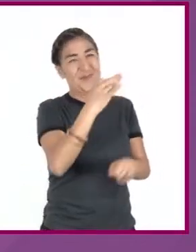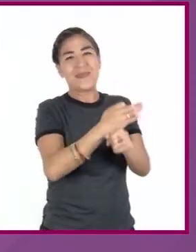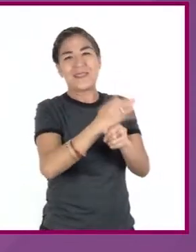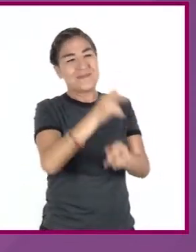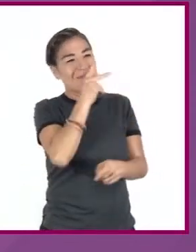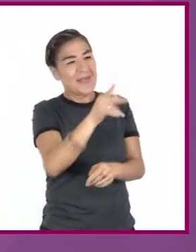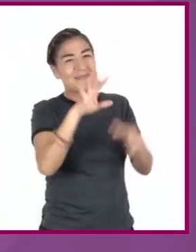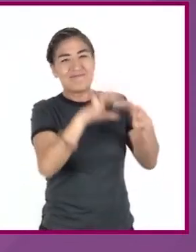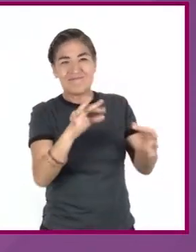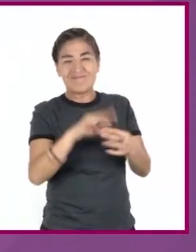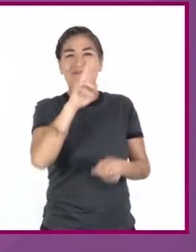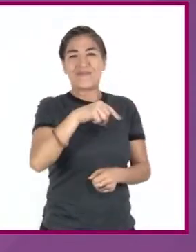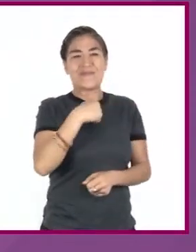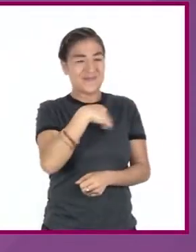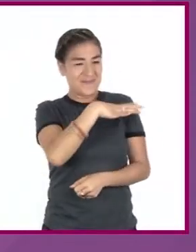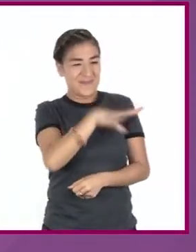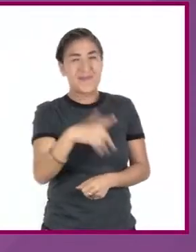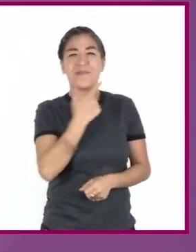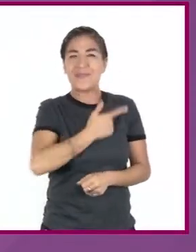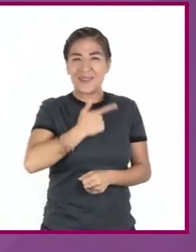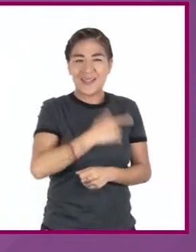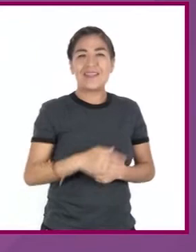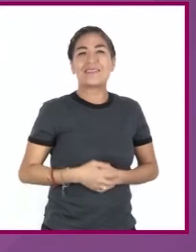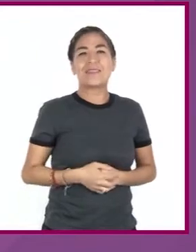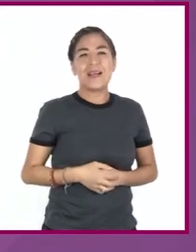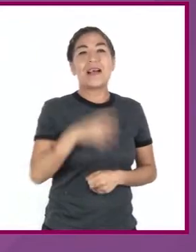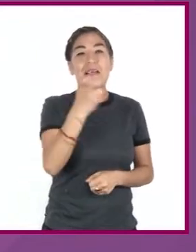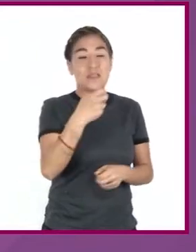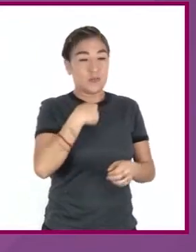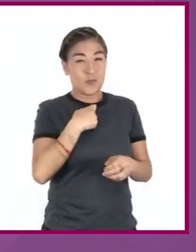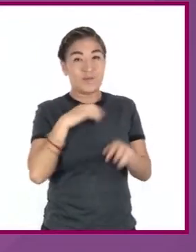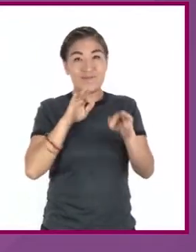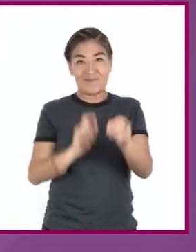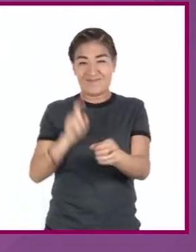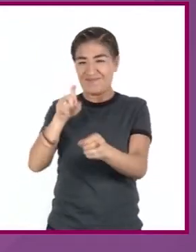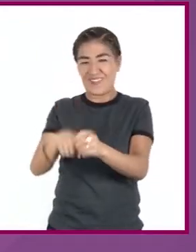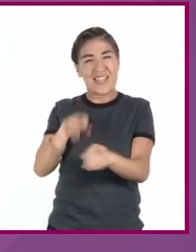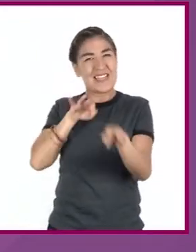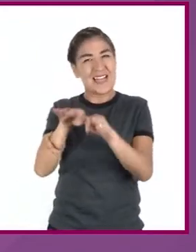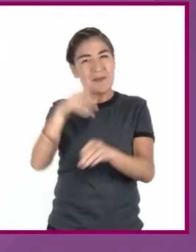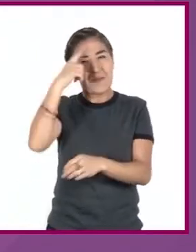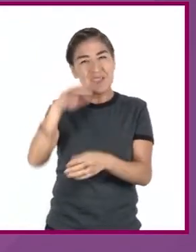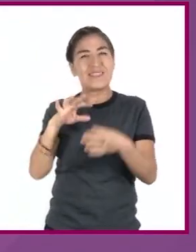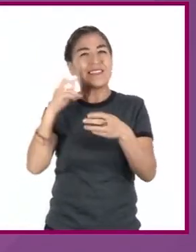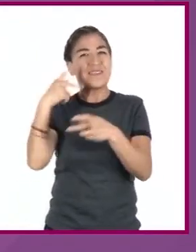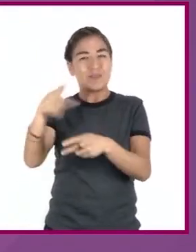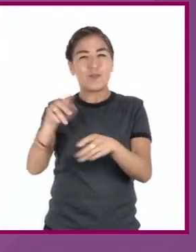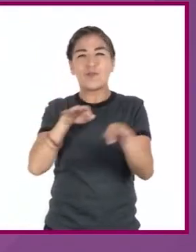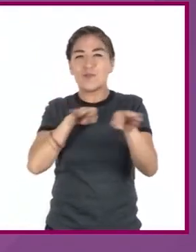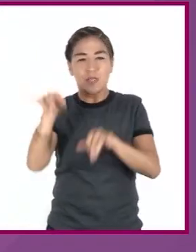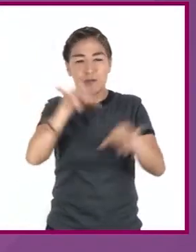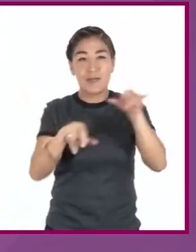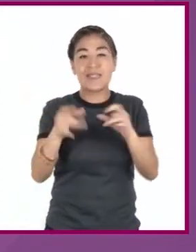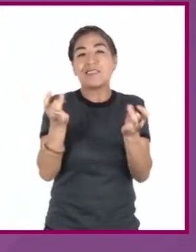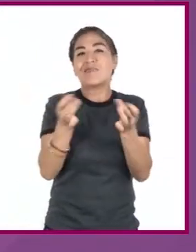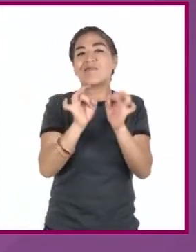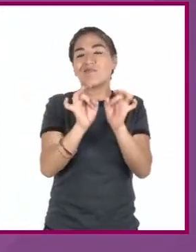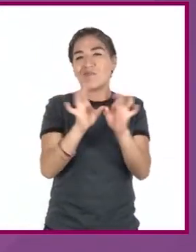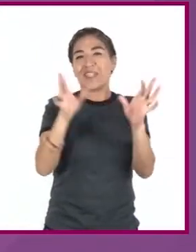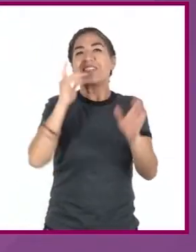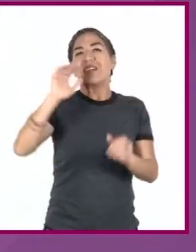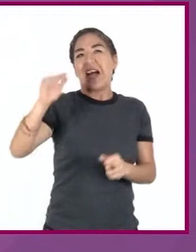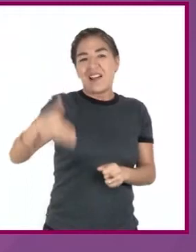palabras. Al poco tiempo de comenzar a trabajar como su ayudante, hubo un incidente en una de sus conferencias en la Royal